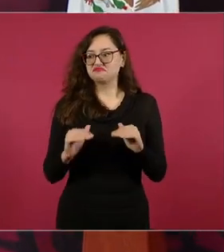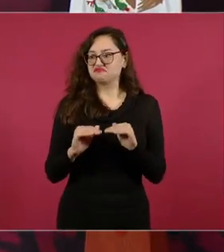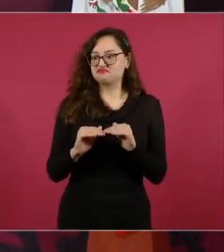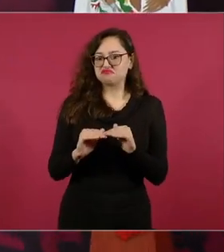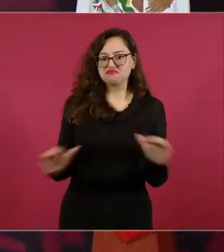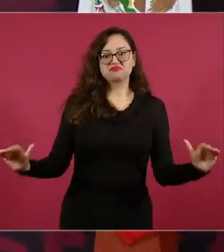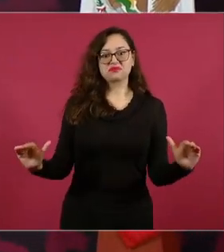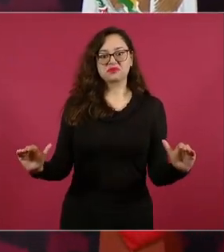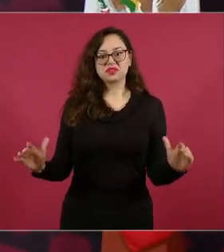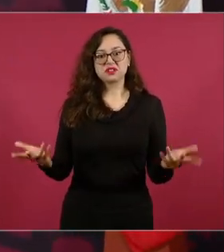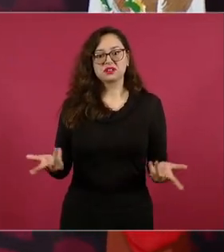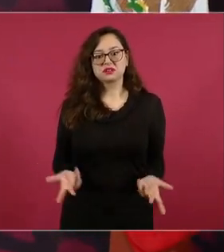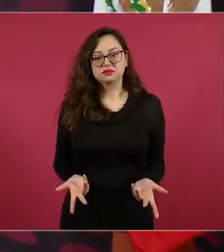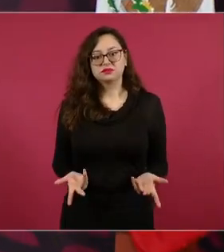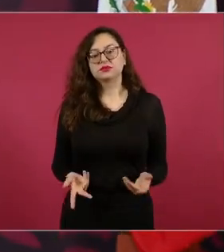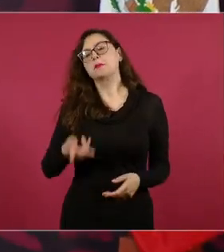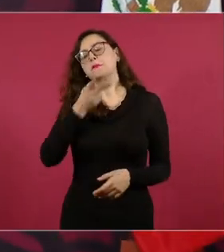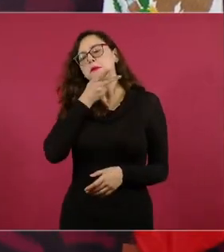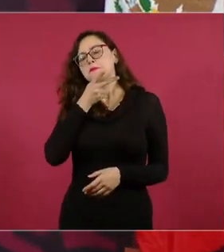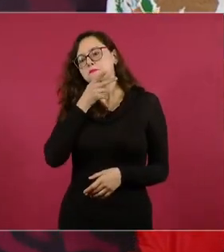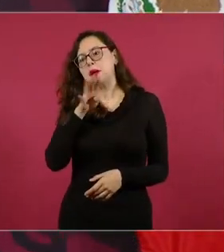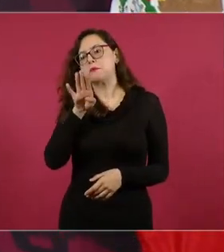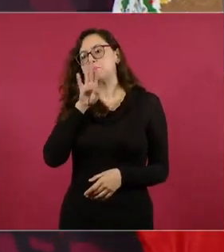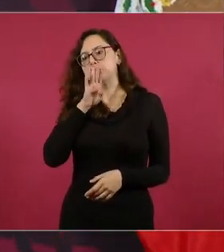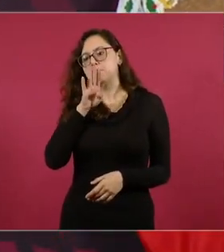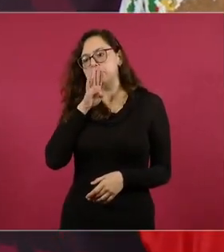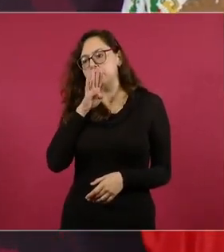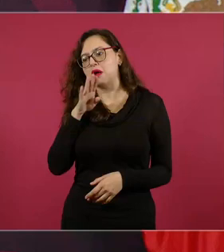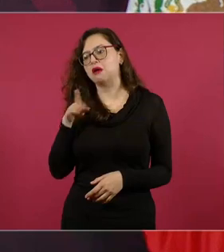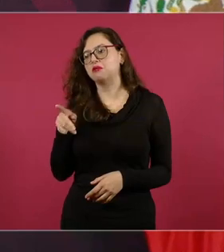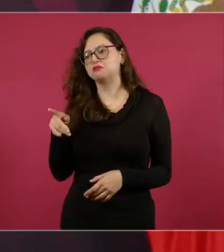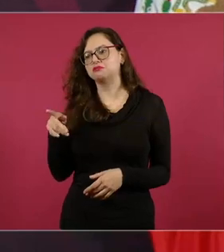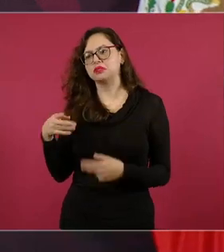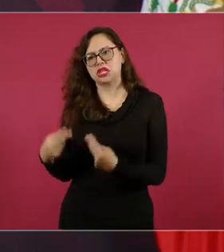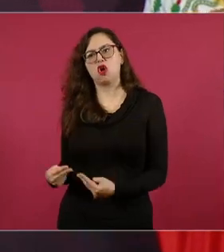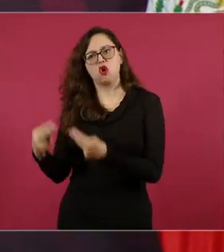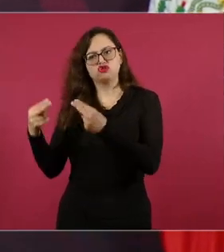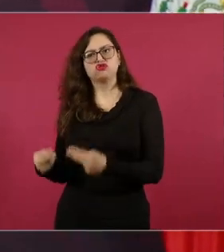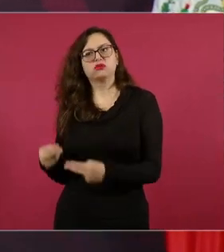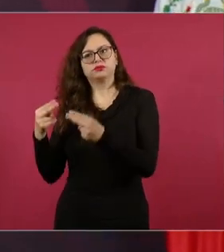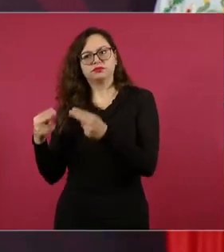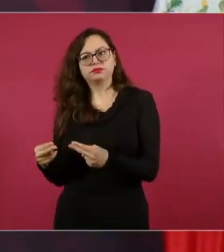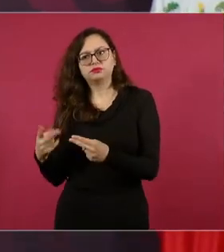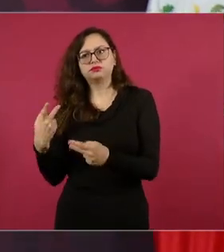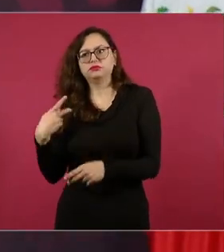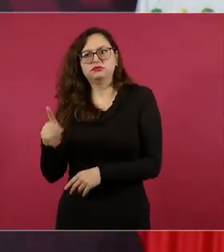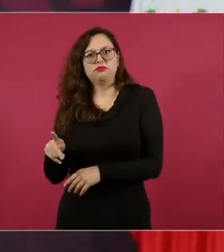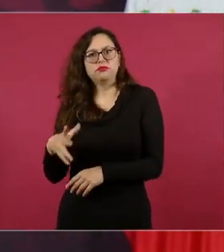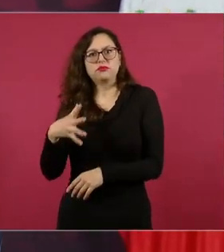pero nosotros convivíamos con hijos de pescadores, de jornaleros,